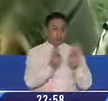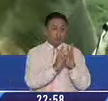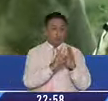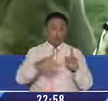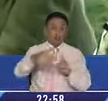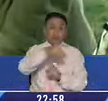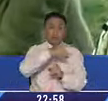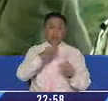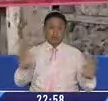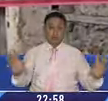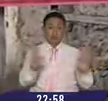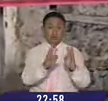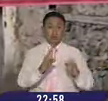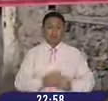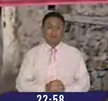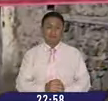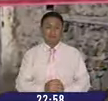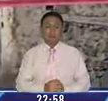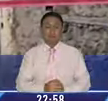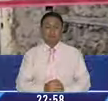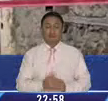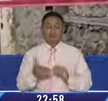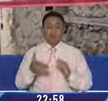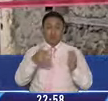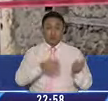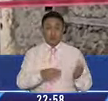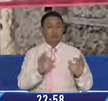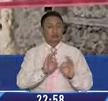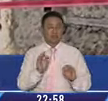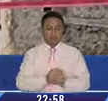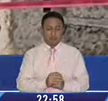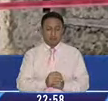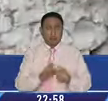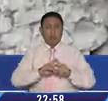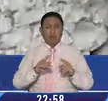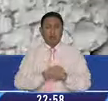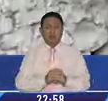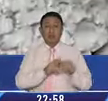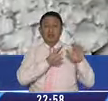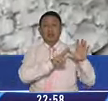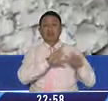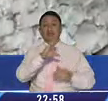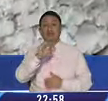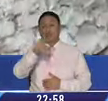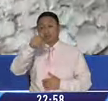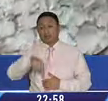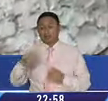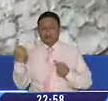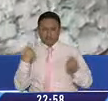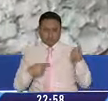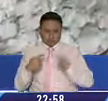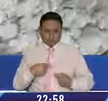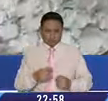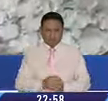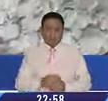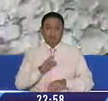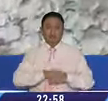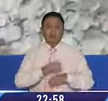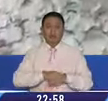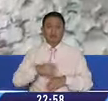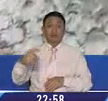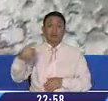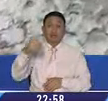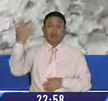parque. El sismo no dejó víctimas mortales, pero sí cerca de 70 heridos, la mayoría de ellas debido a partes